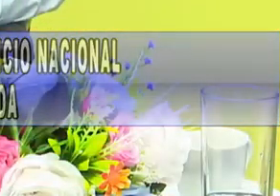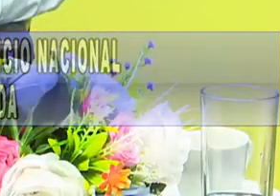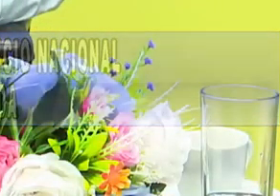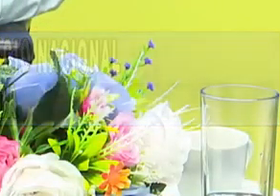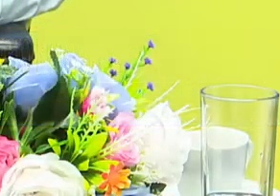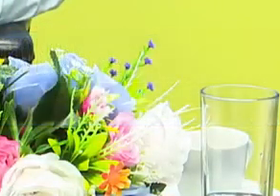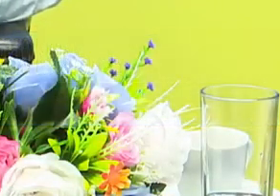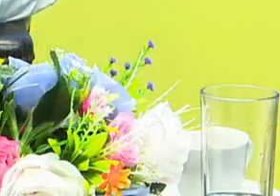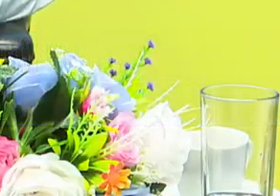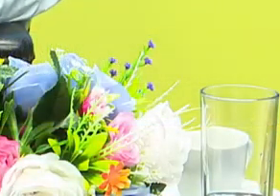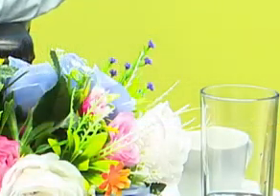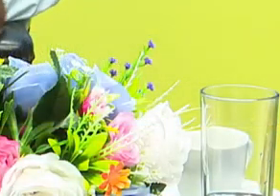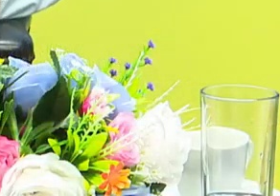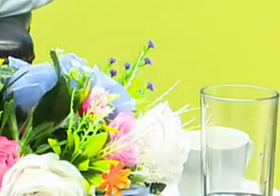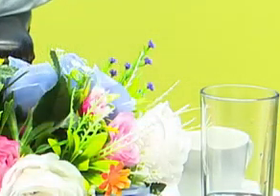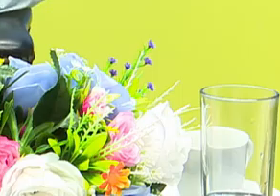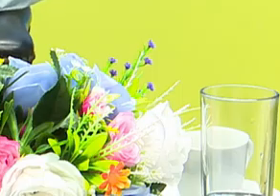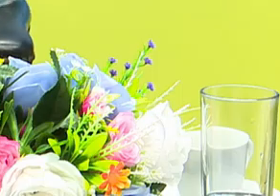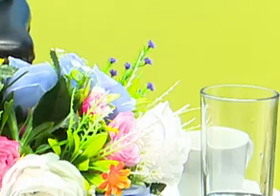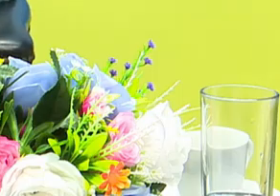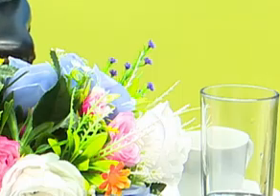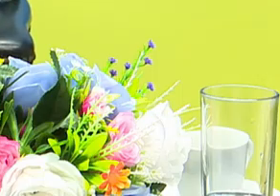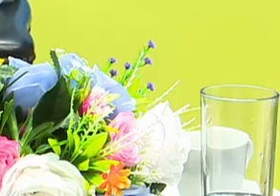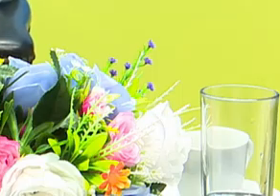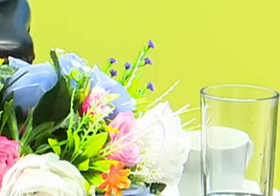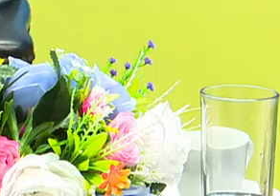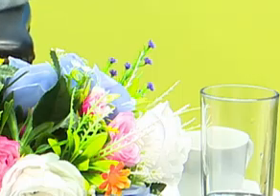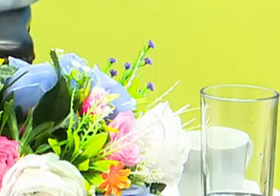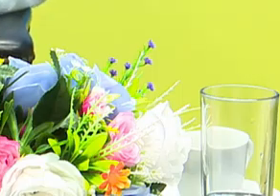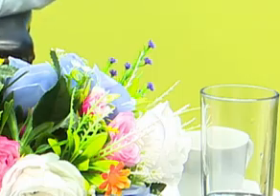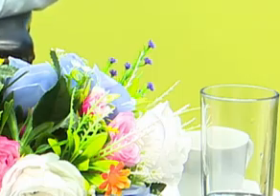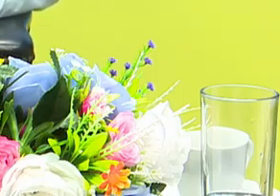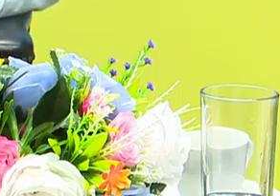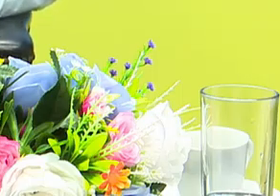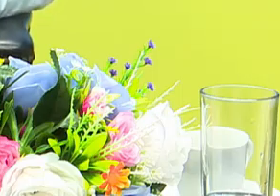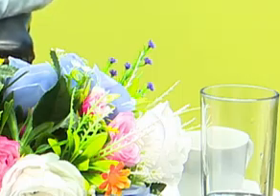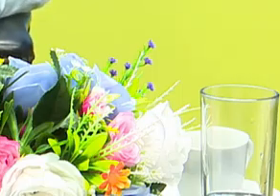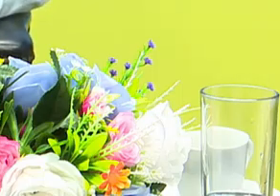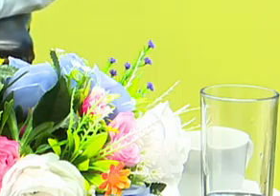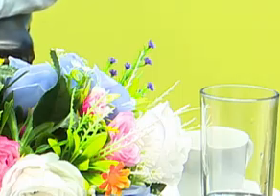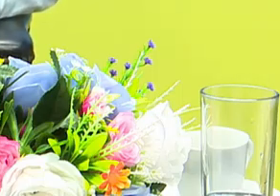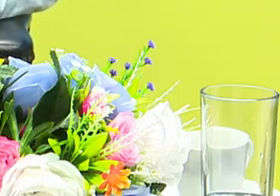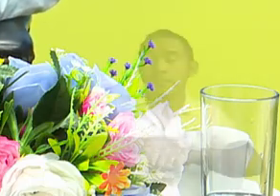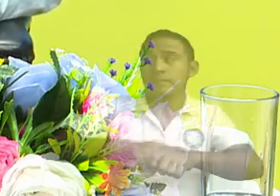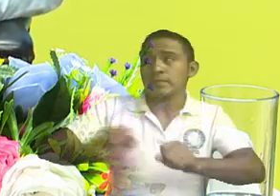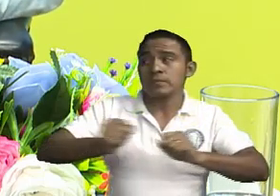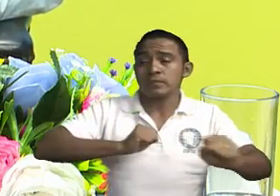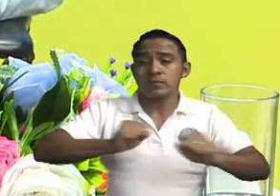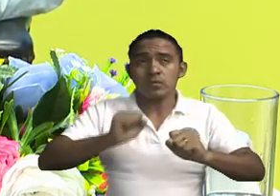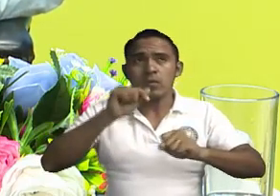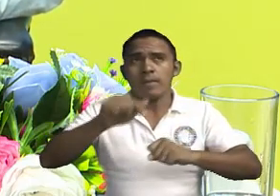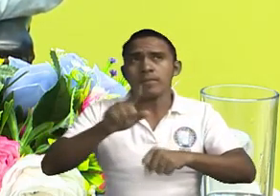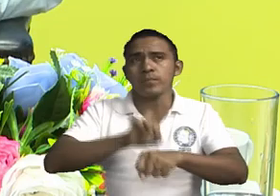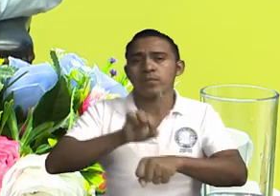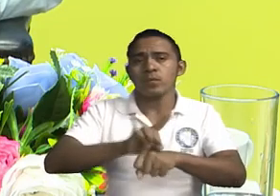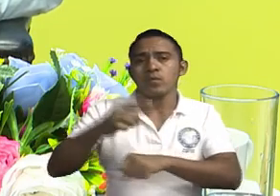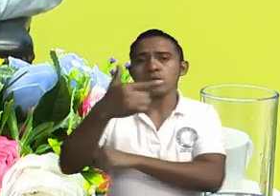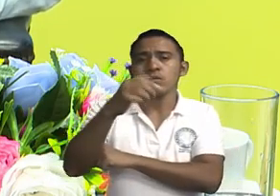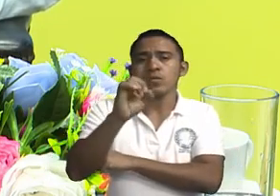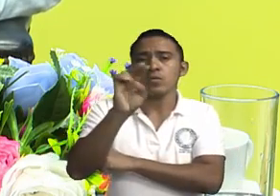Vaya. Muchas gracias, amigos televidentes. Estábamos viendo un reporte de último momento del doctor Guillermo